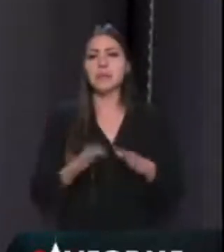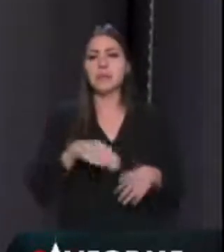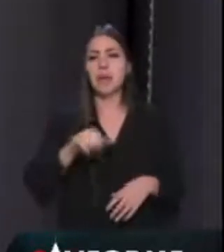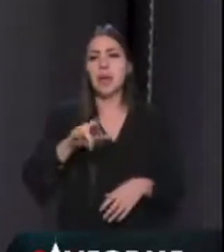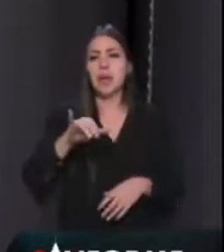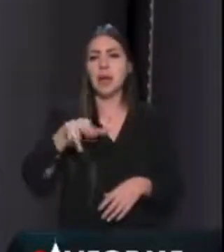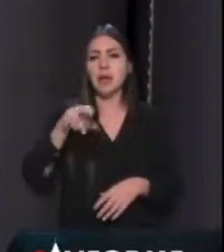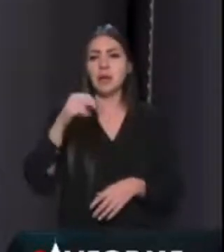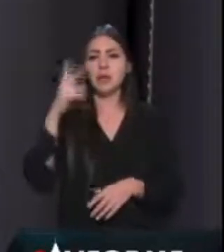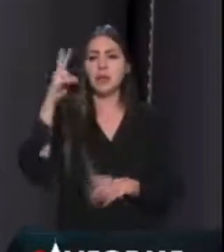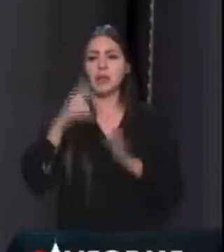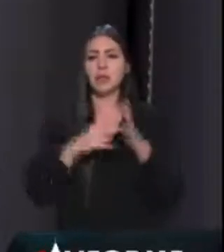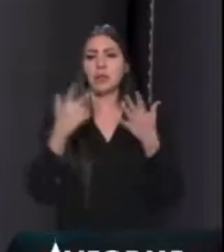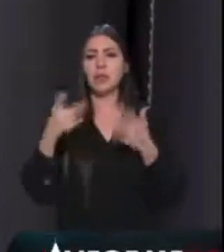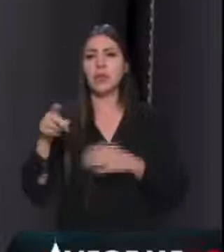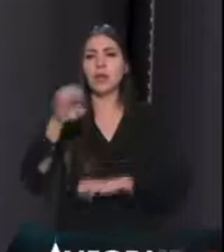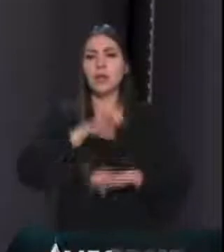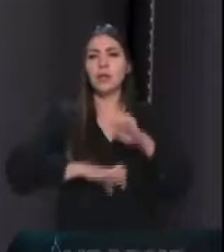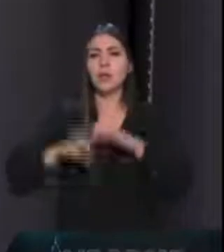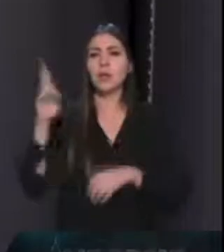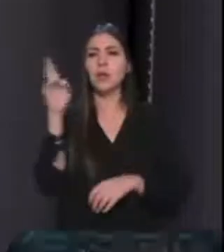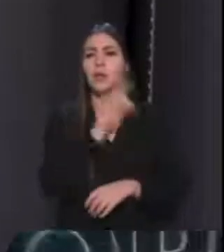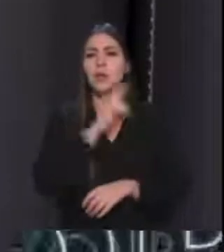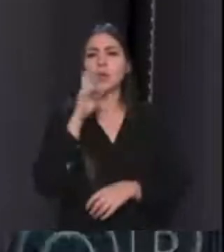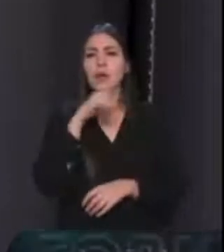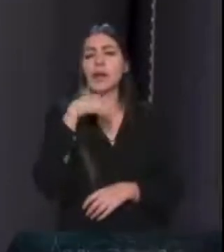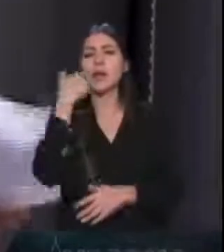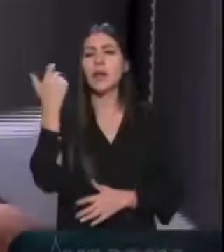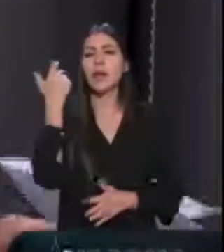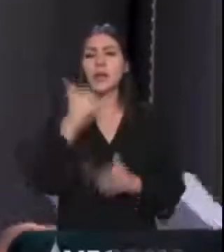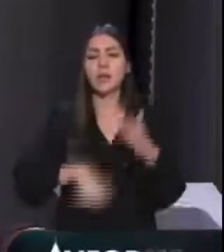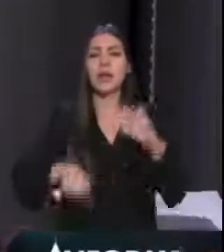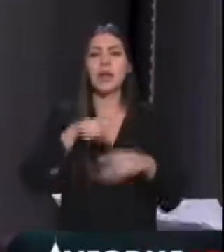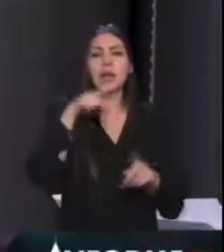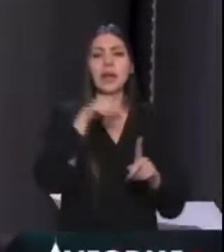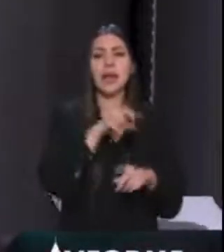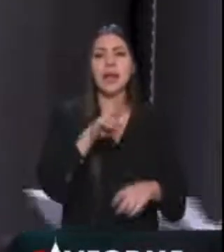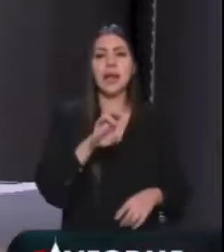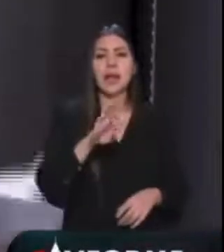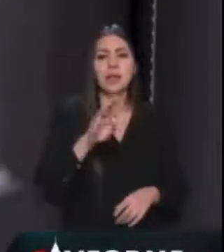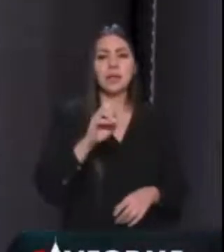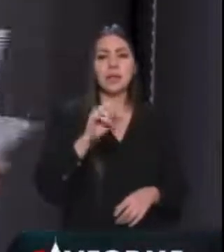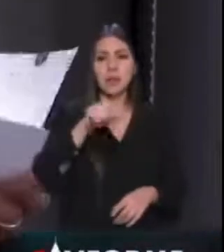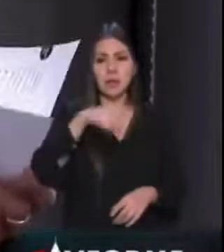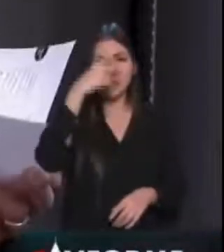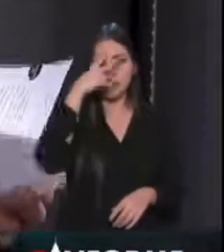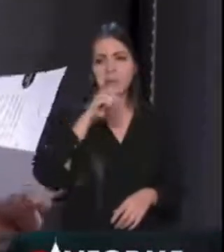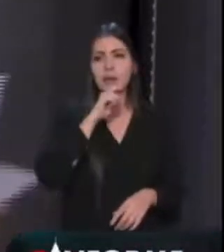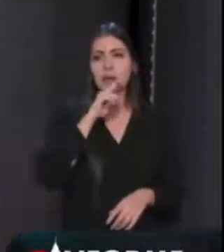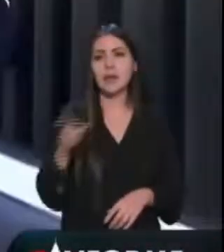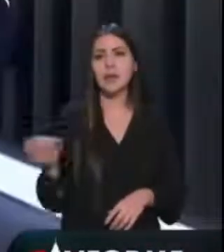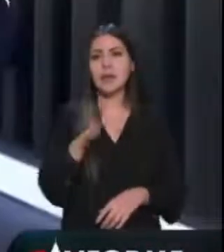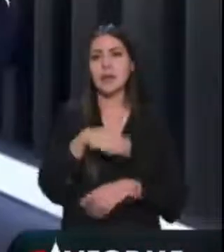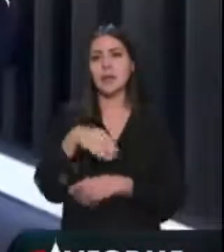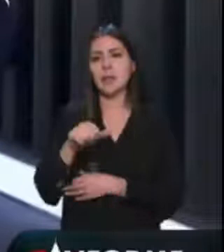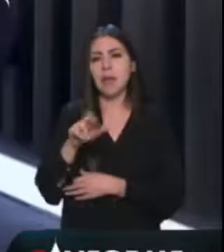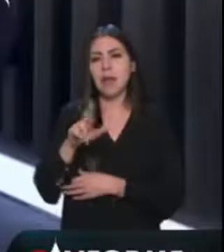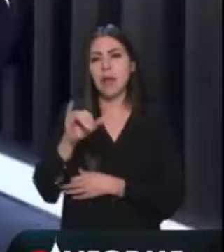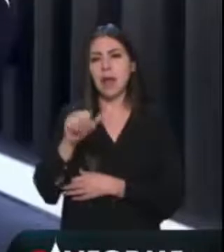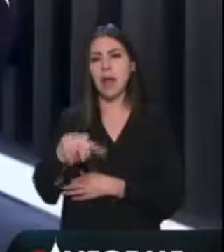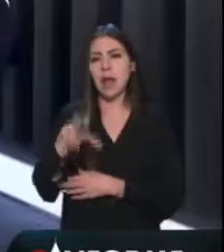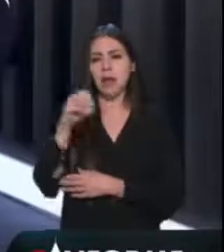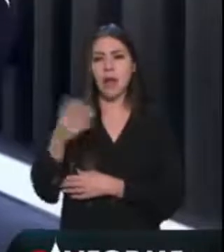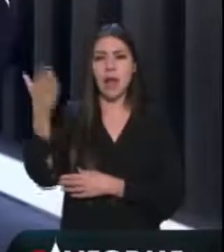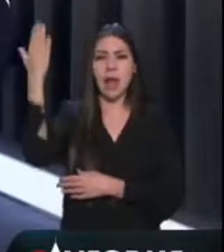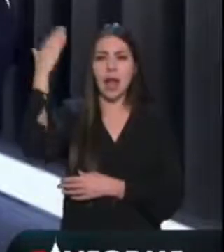día que la empresa rusa Lukoil quiso adquirir Repsol, que por cierto está en México, y Mariano Rajoy,